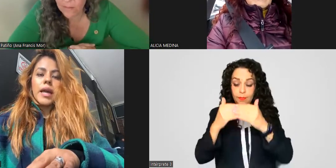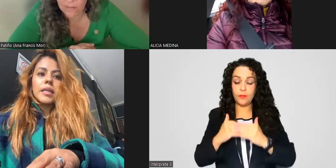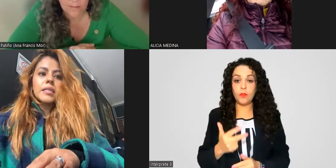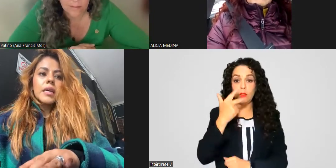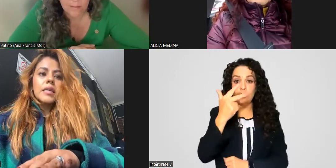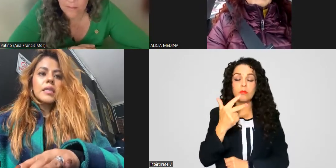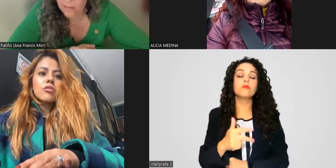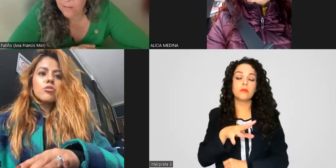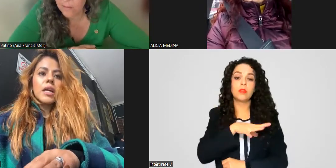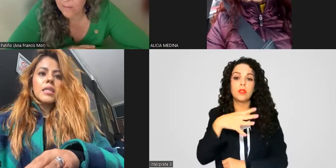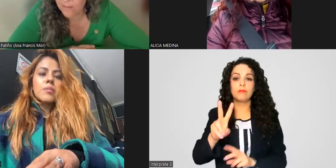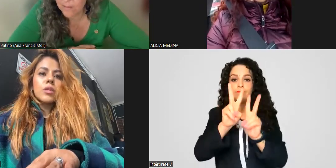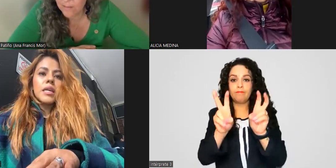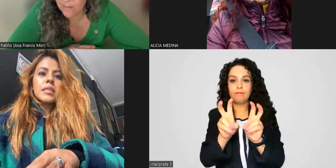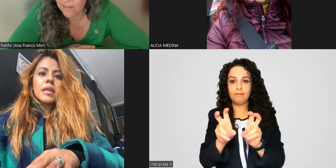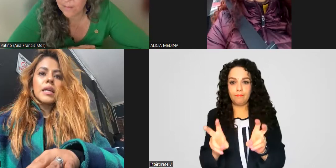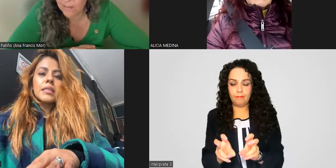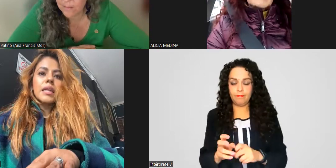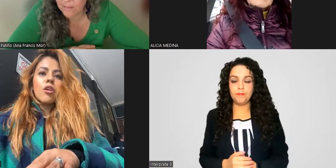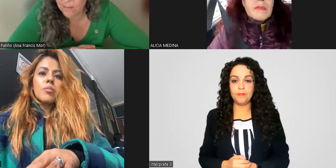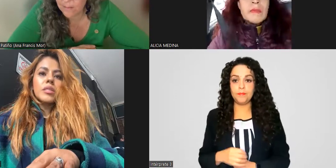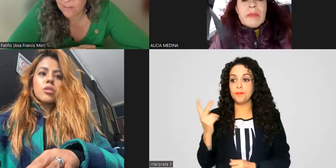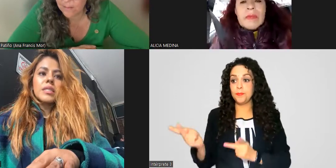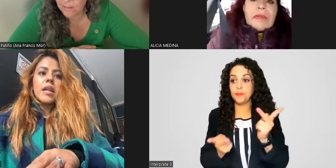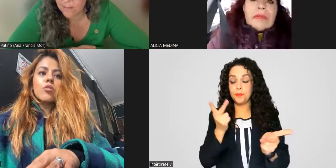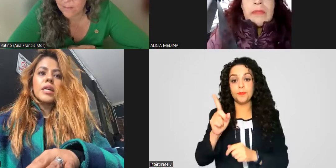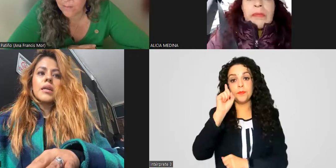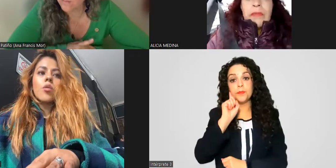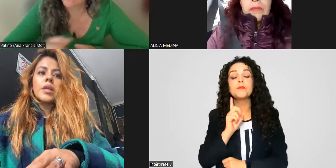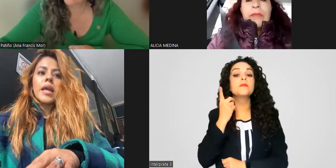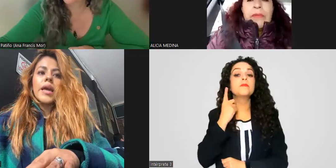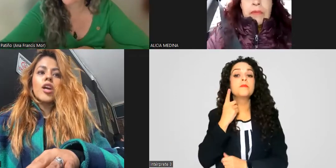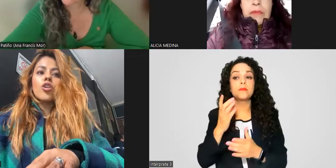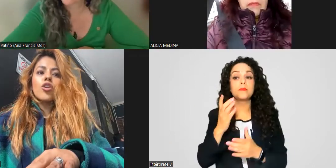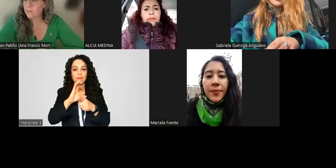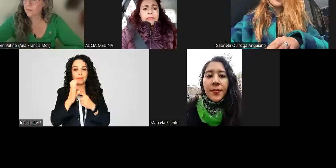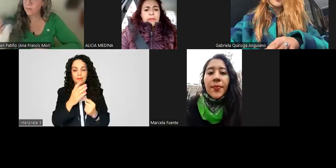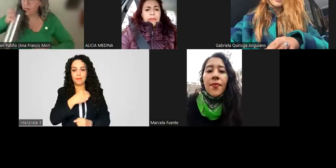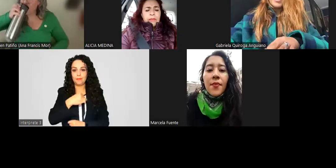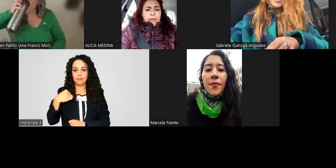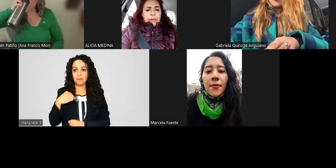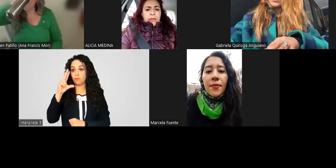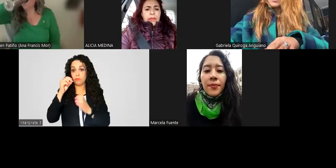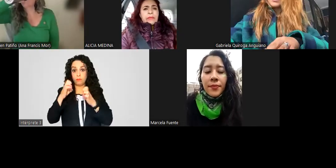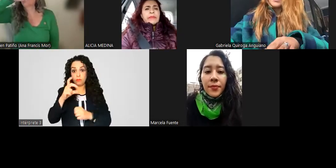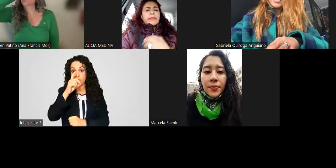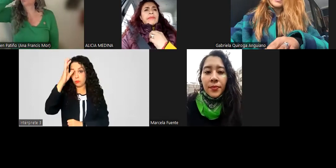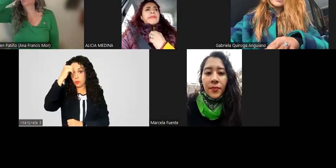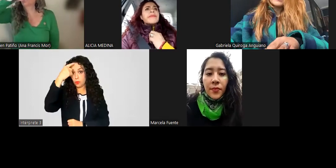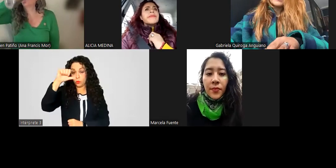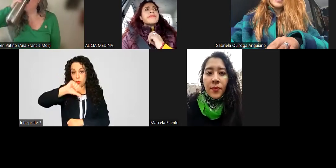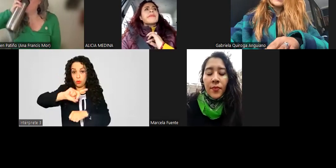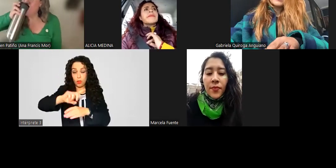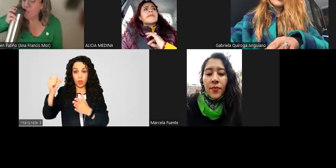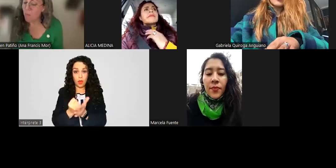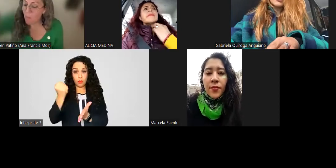generales. Se consulta a las diputadas integrantes de la comisión si alguna se encuentra en contra de aprobar el orden del día de